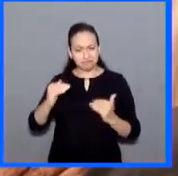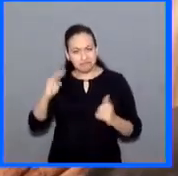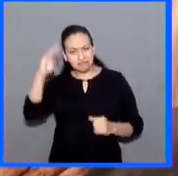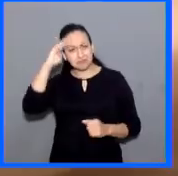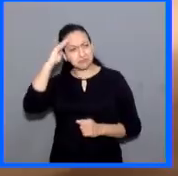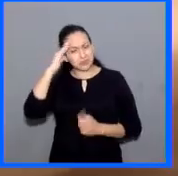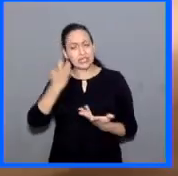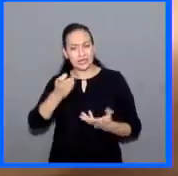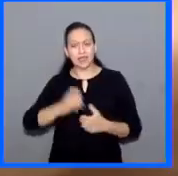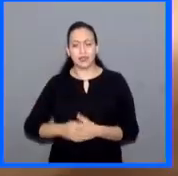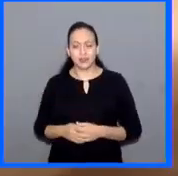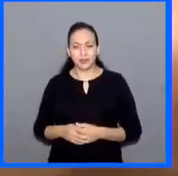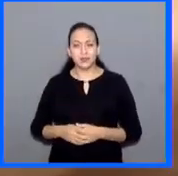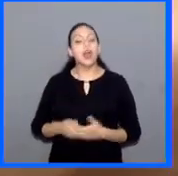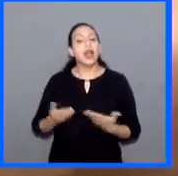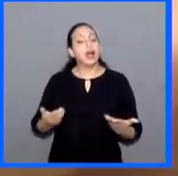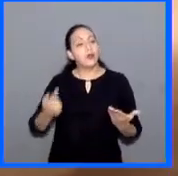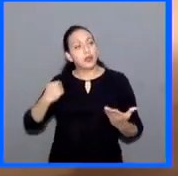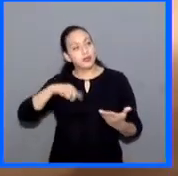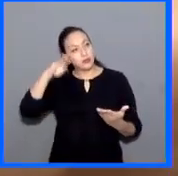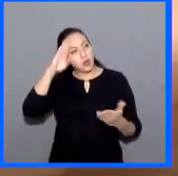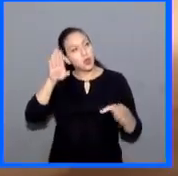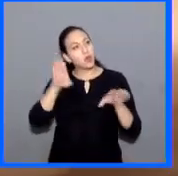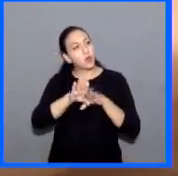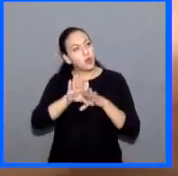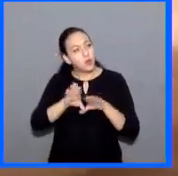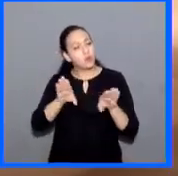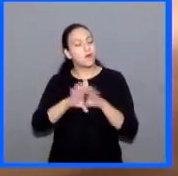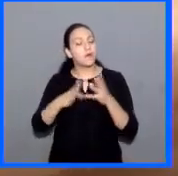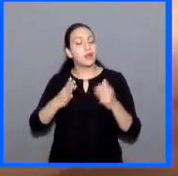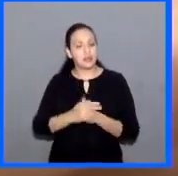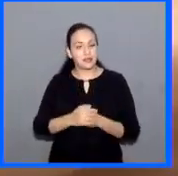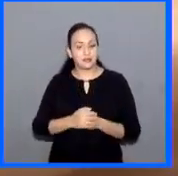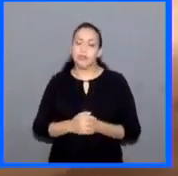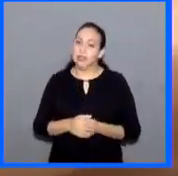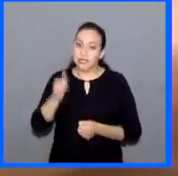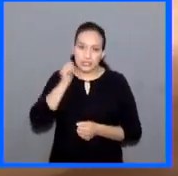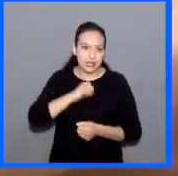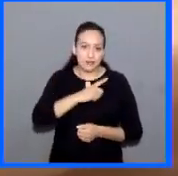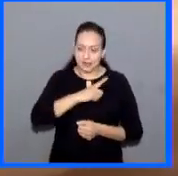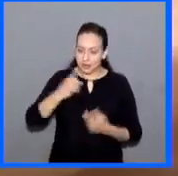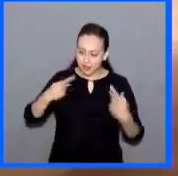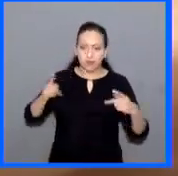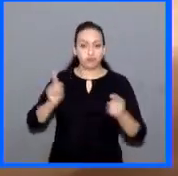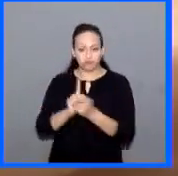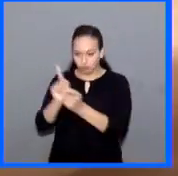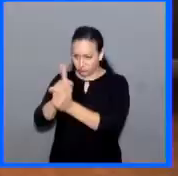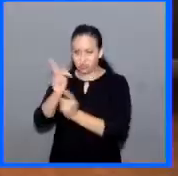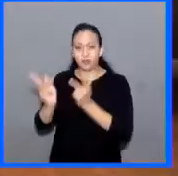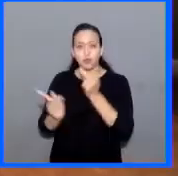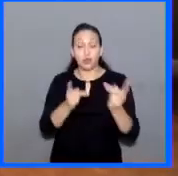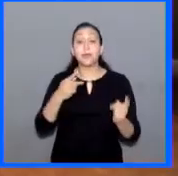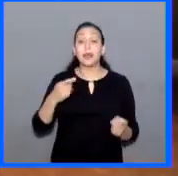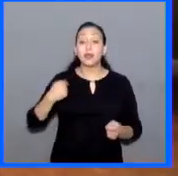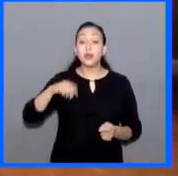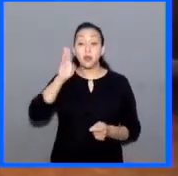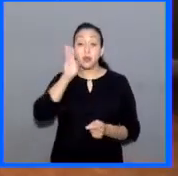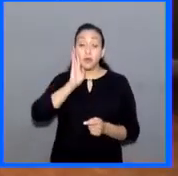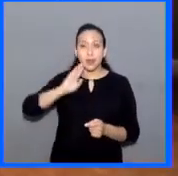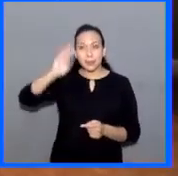estuviéramos pensando que no debería hacerse nunca la consulta, más bien partimos todos los ministros que es un